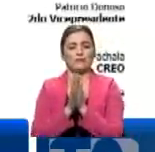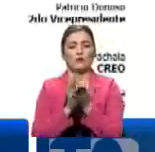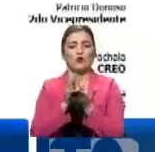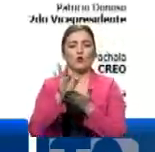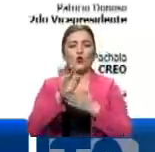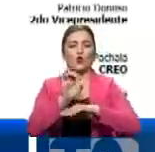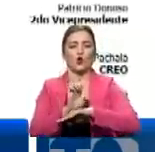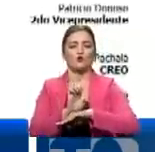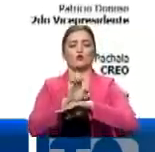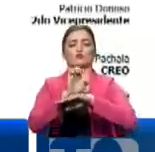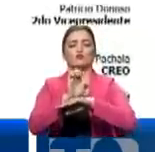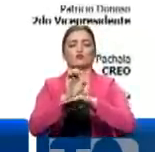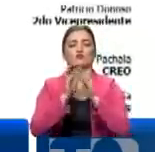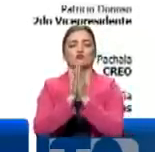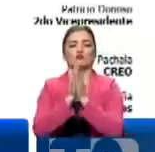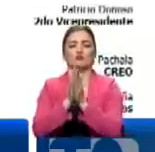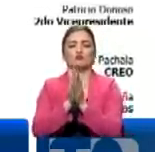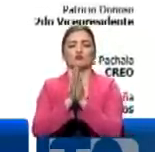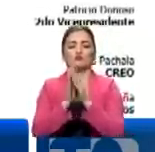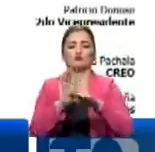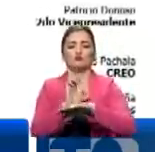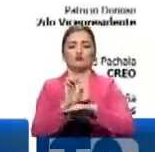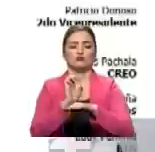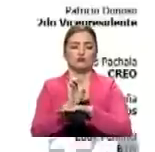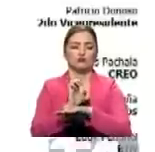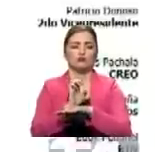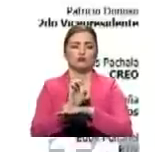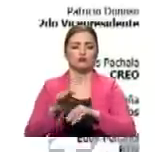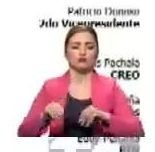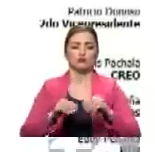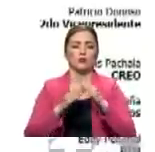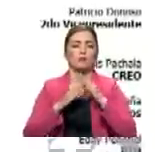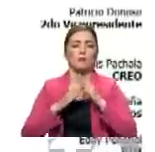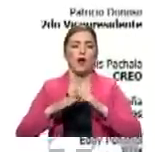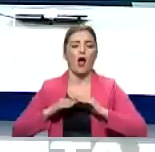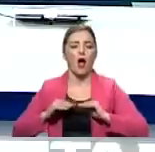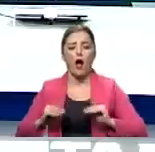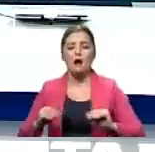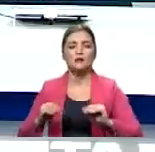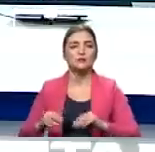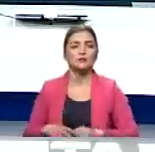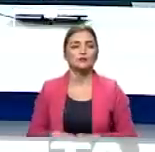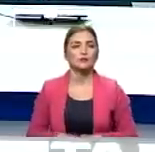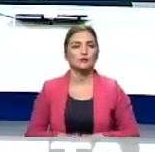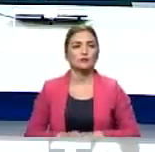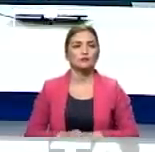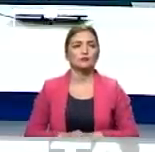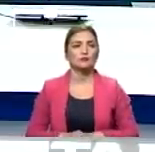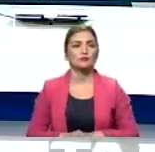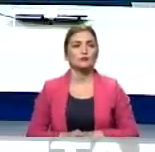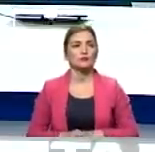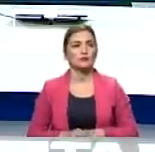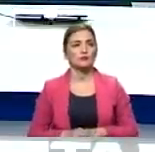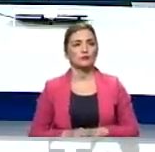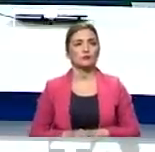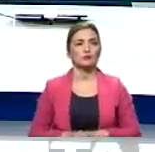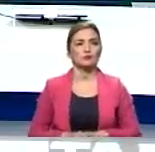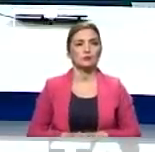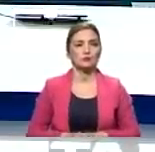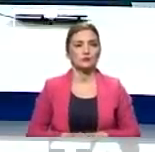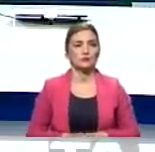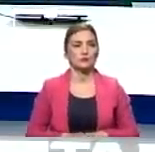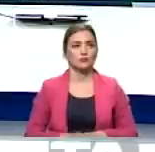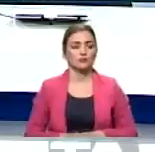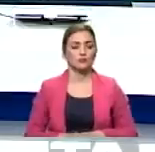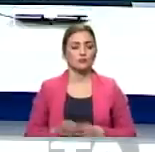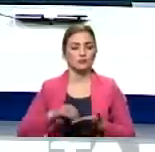pueblo ecuatoriano para mantener al Ecuador como un territorio de paz. Y también les decimos que estaban totalmente suspendidas las